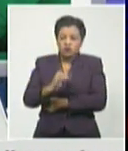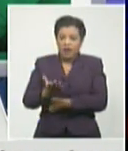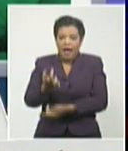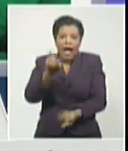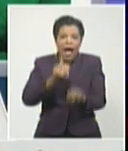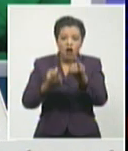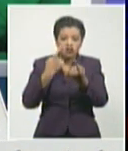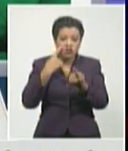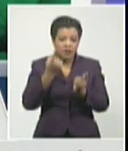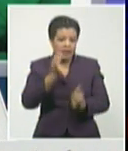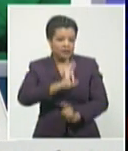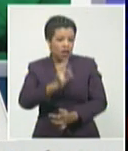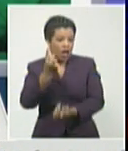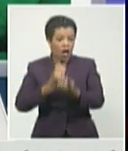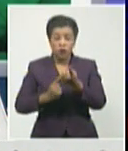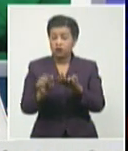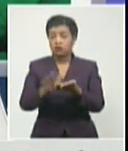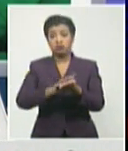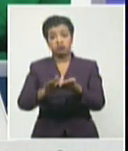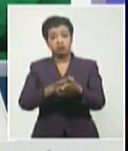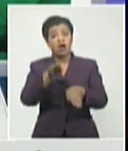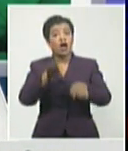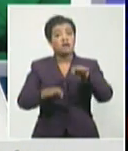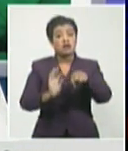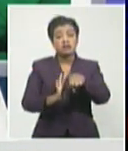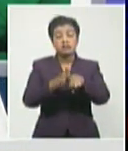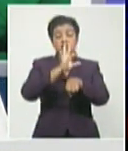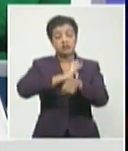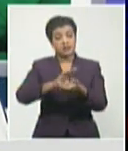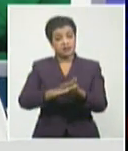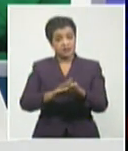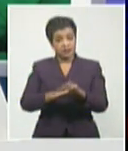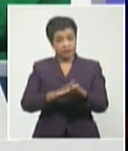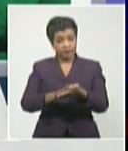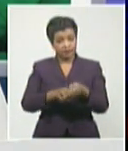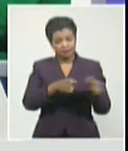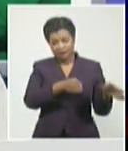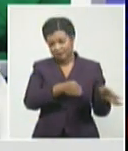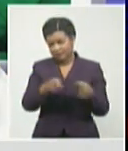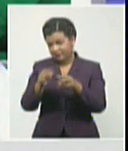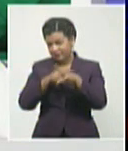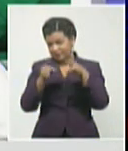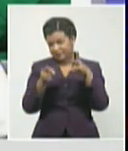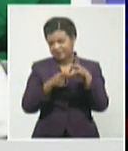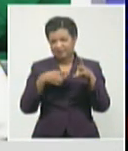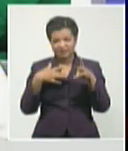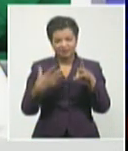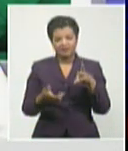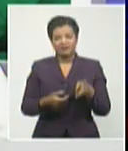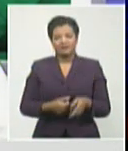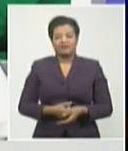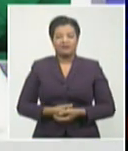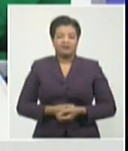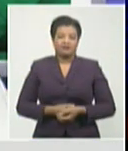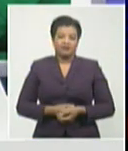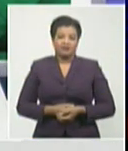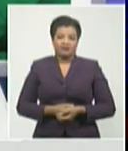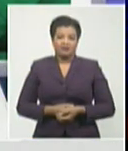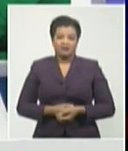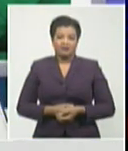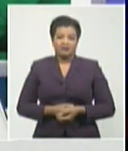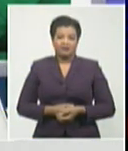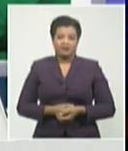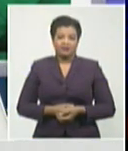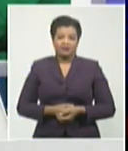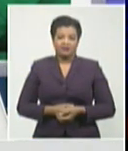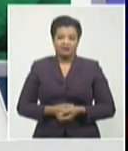tú puedes que tú puedes identificar en otro que la hace muy vulnerable o